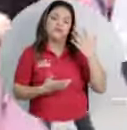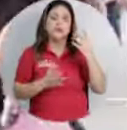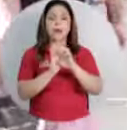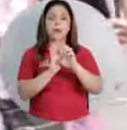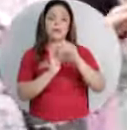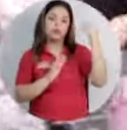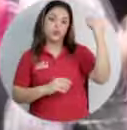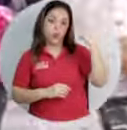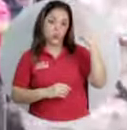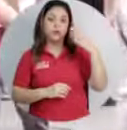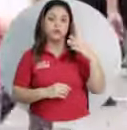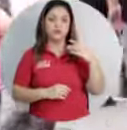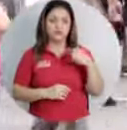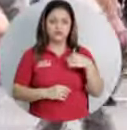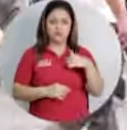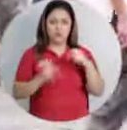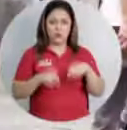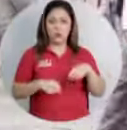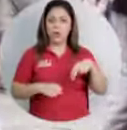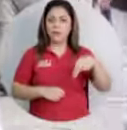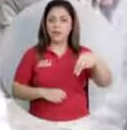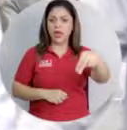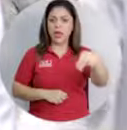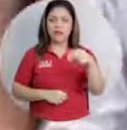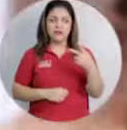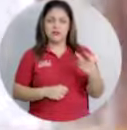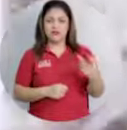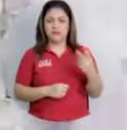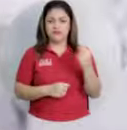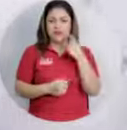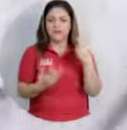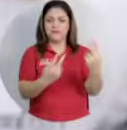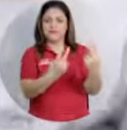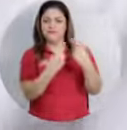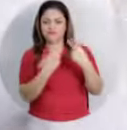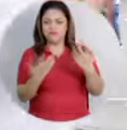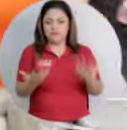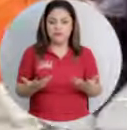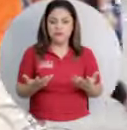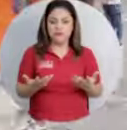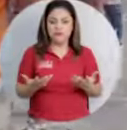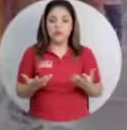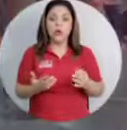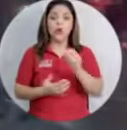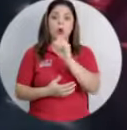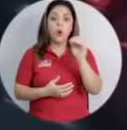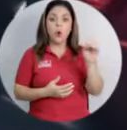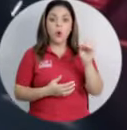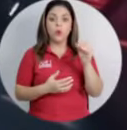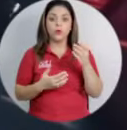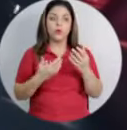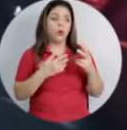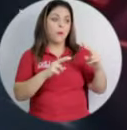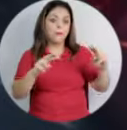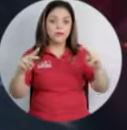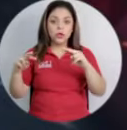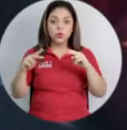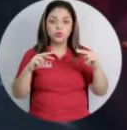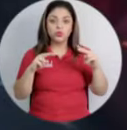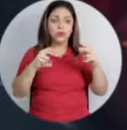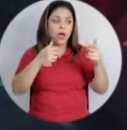universidad, entonces puedo hacerlo. ¿Eh? O puedo empezar a ponerme de acuerdo con los compañeros para viajar. Y entre todos nos repartimos ese